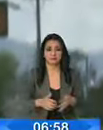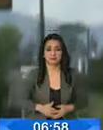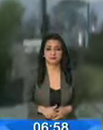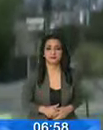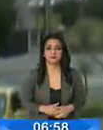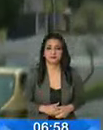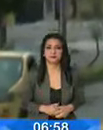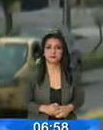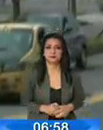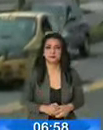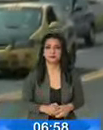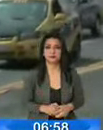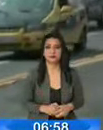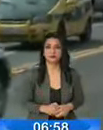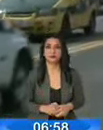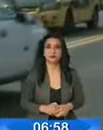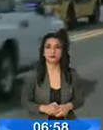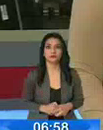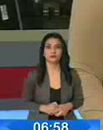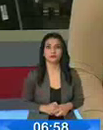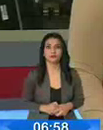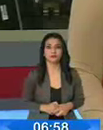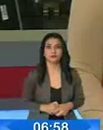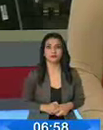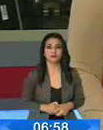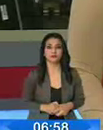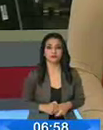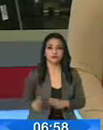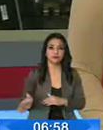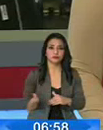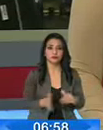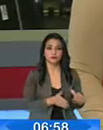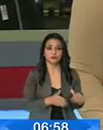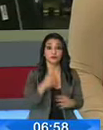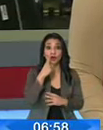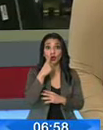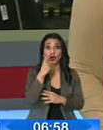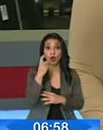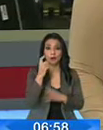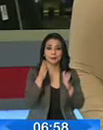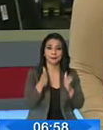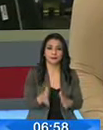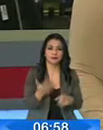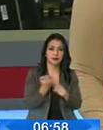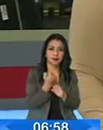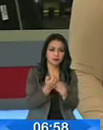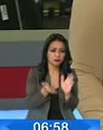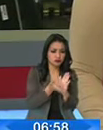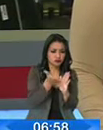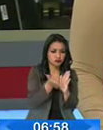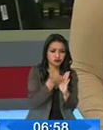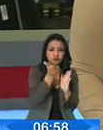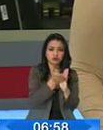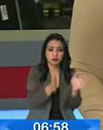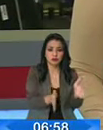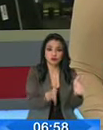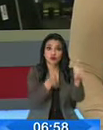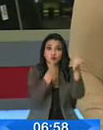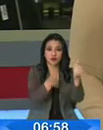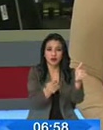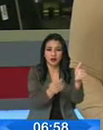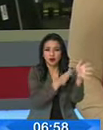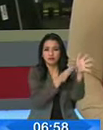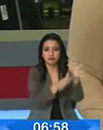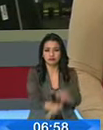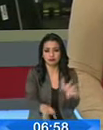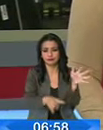informó Patricia Aldaz. Un obrero de la construcción murió aplastado por el colapso de un muro de tierra. El siniestro